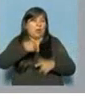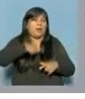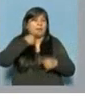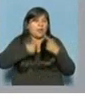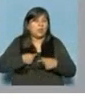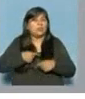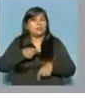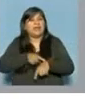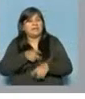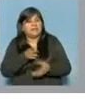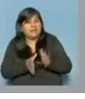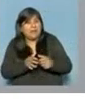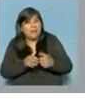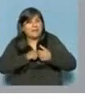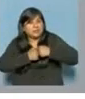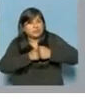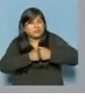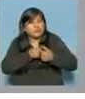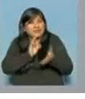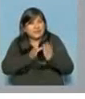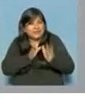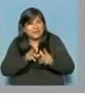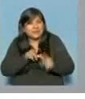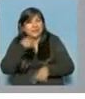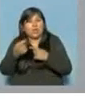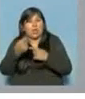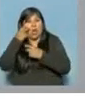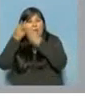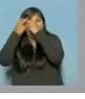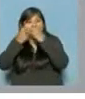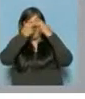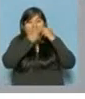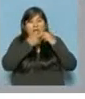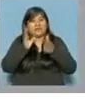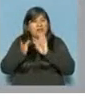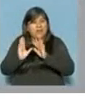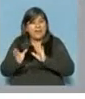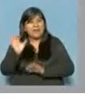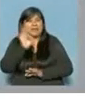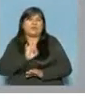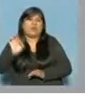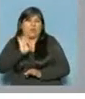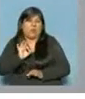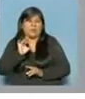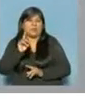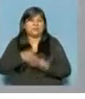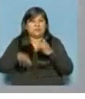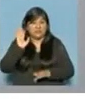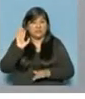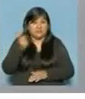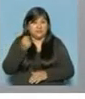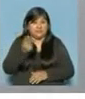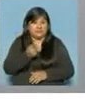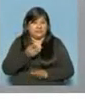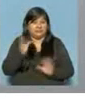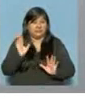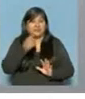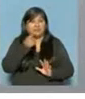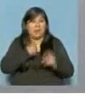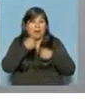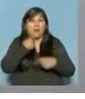con atención a ver cómo funcionan las cuestiones de las ópticas, cuestiones que tienen que ver con la visión, sobre todo esas fueron